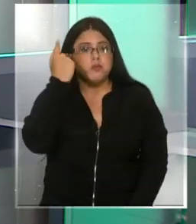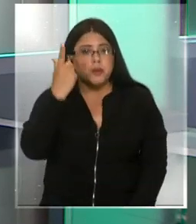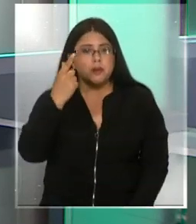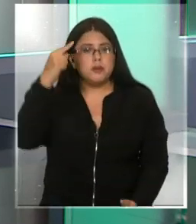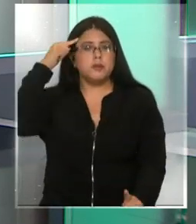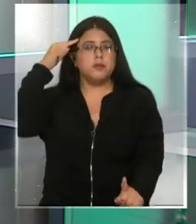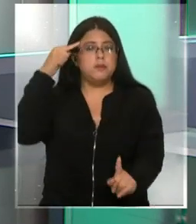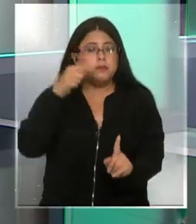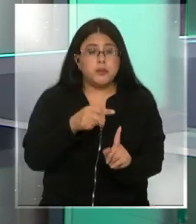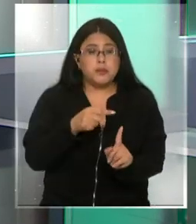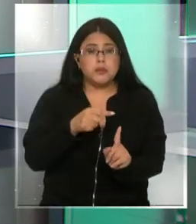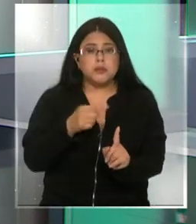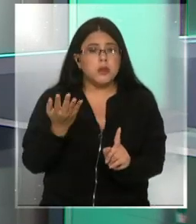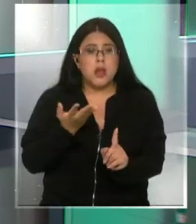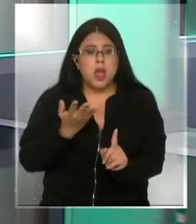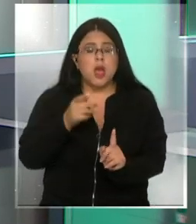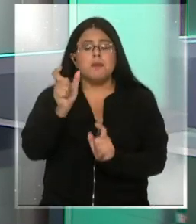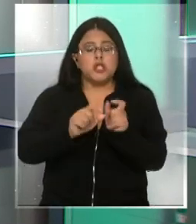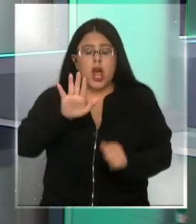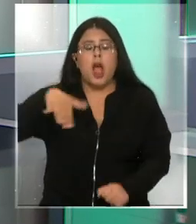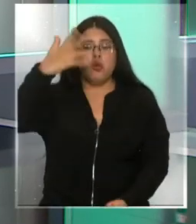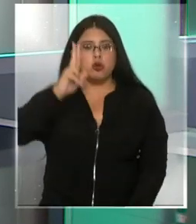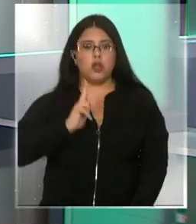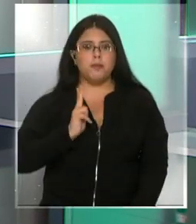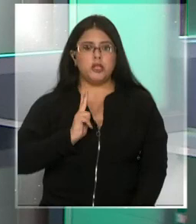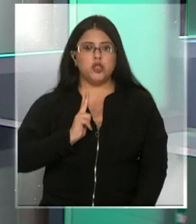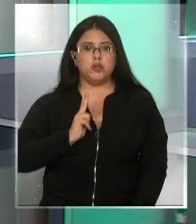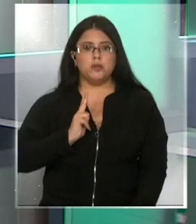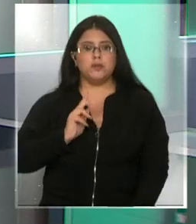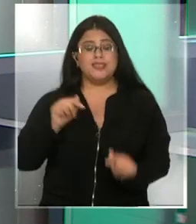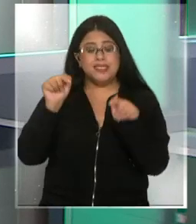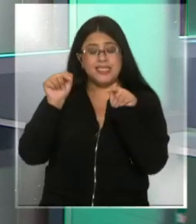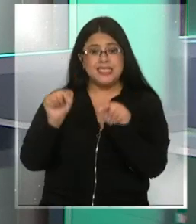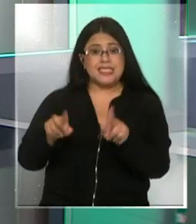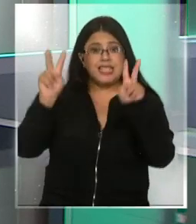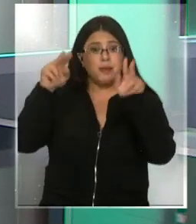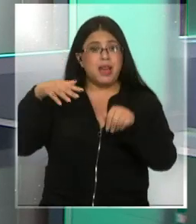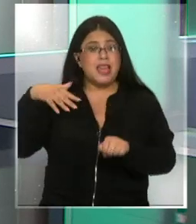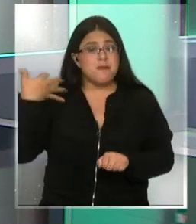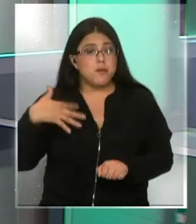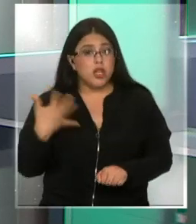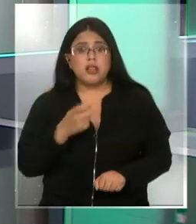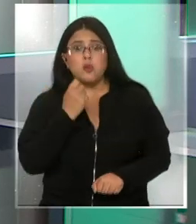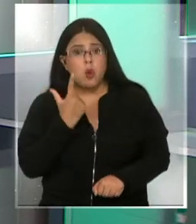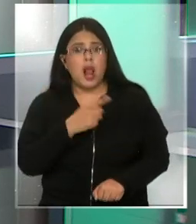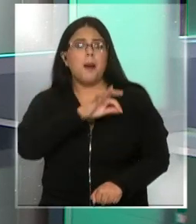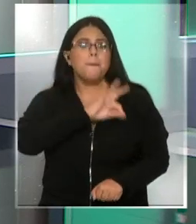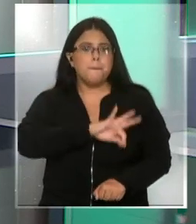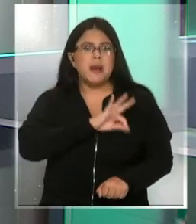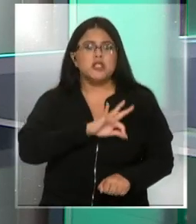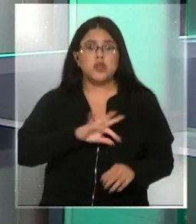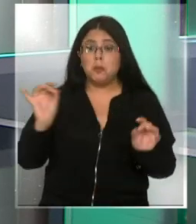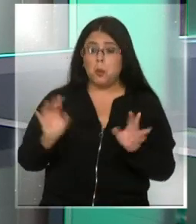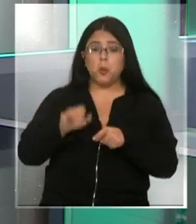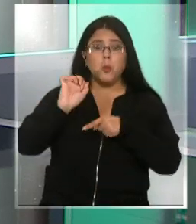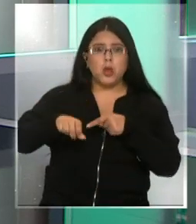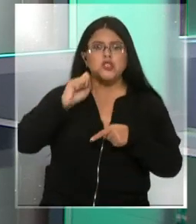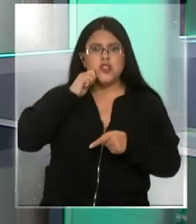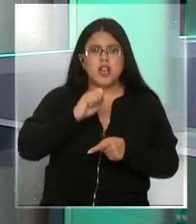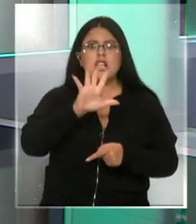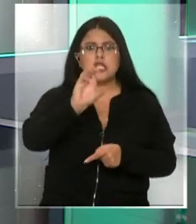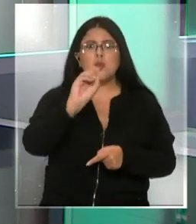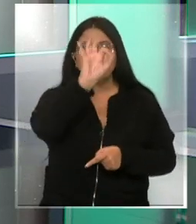como principal foco los adultos mayores. De hecho, el esqueleto central son las pensiones. De aprobarse, van a aumentar